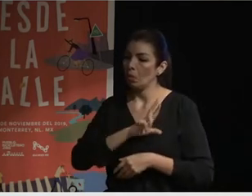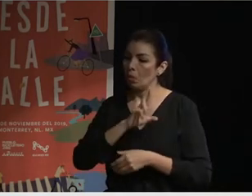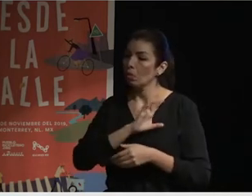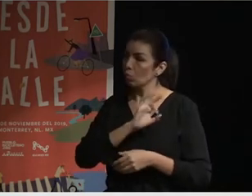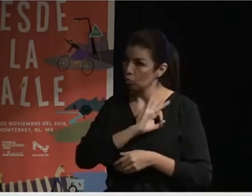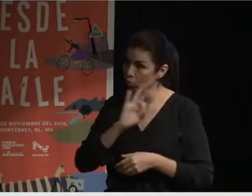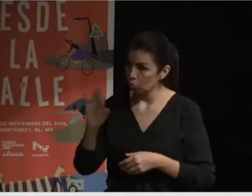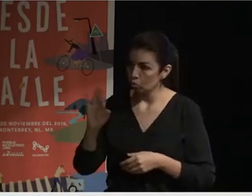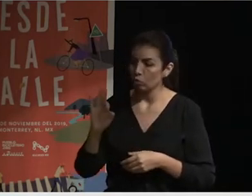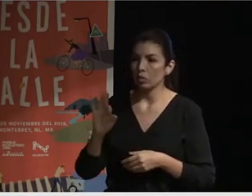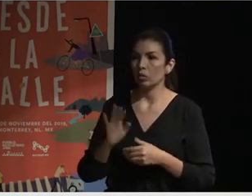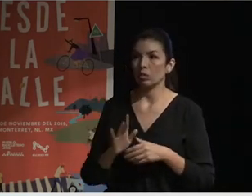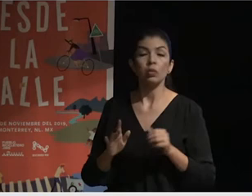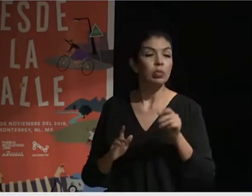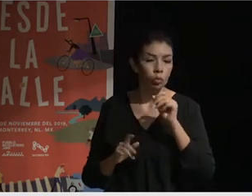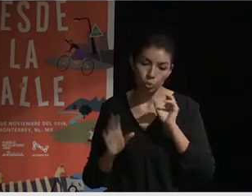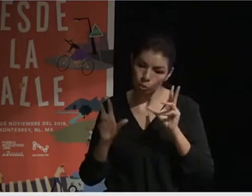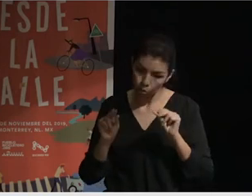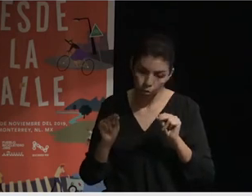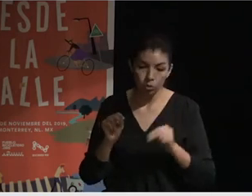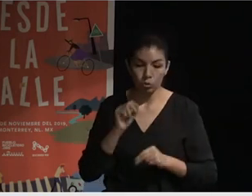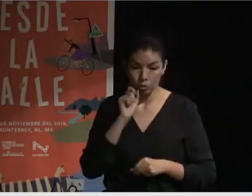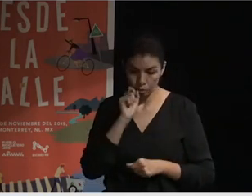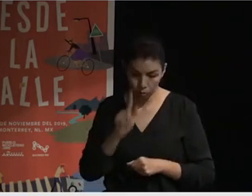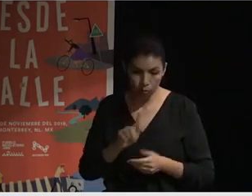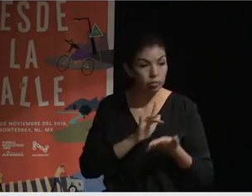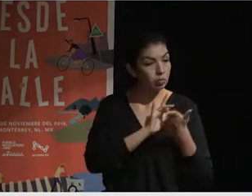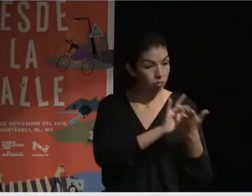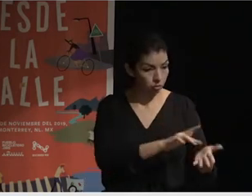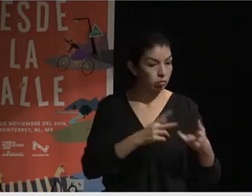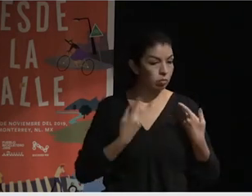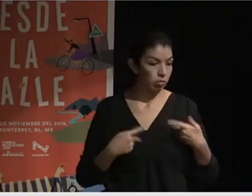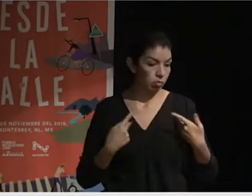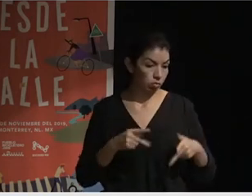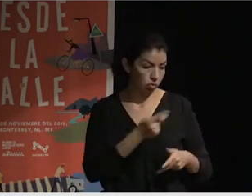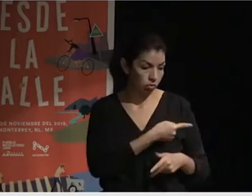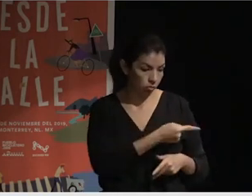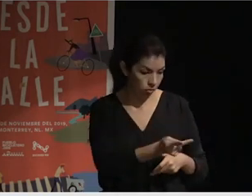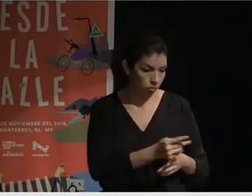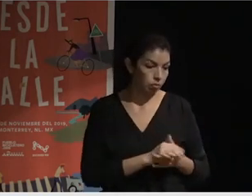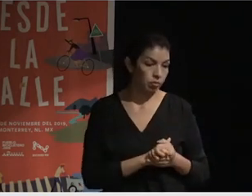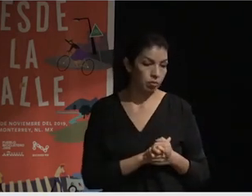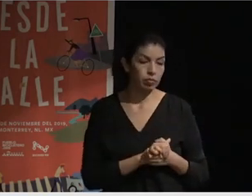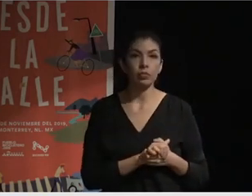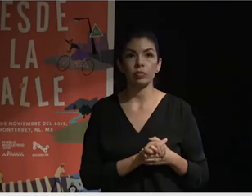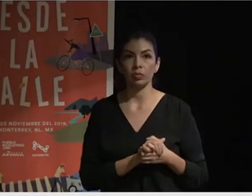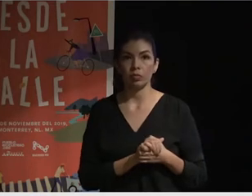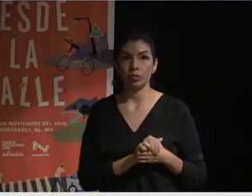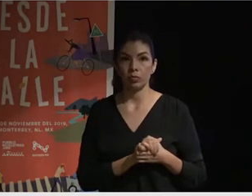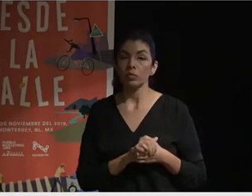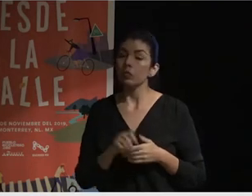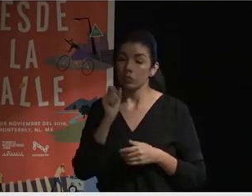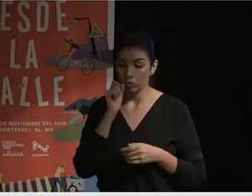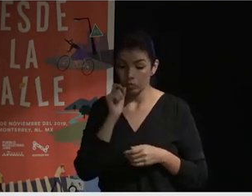también hubo un repoblamiento con categorías populares, vinculadas al movimiento urbano popular, que entró a decenas de proyectos del Instituto